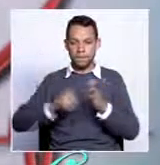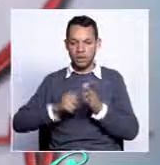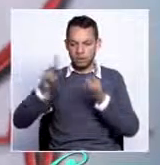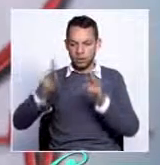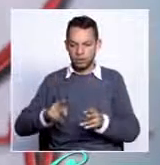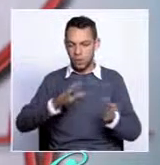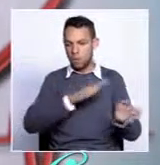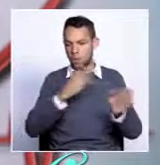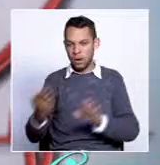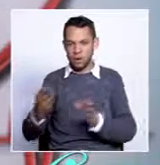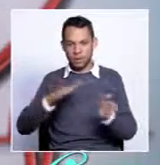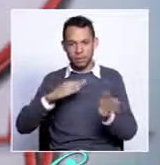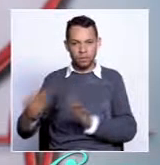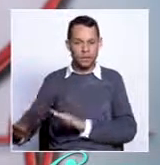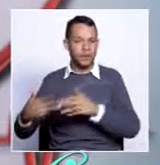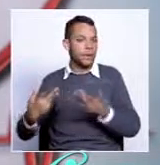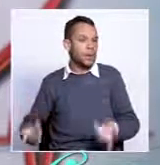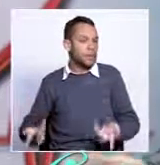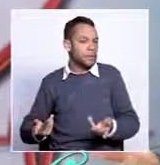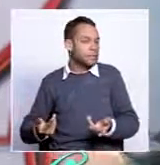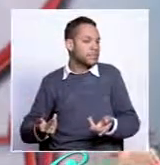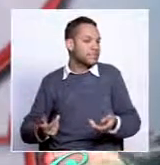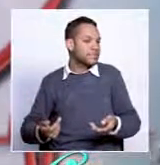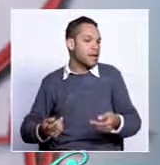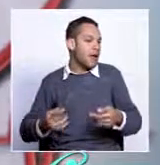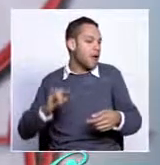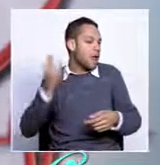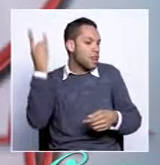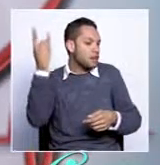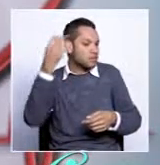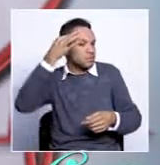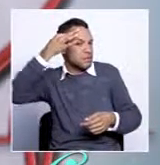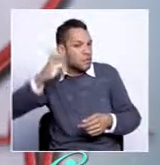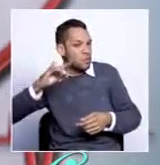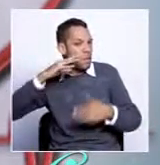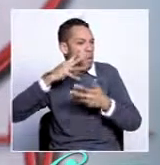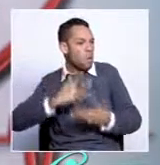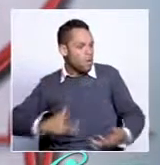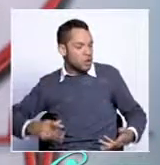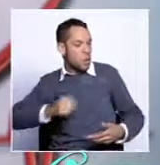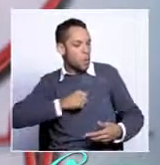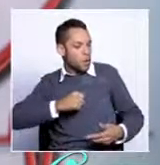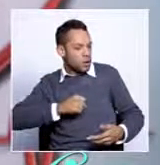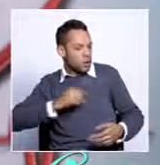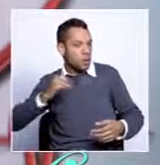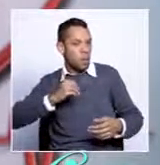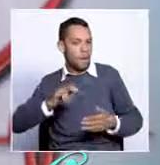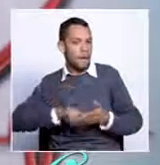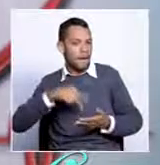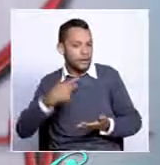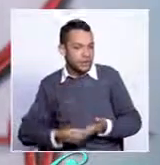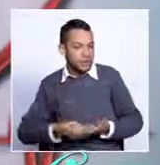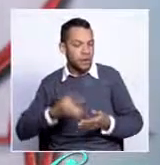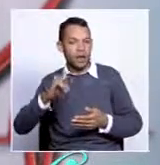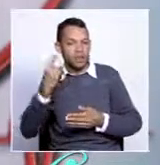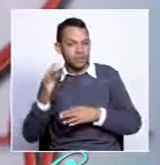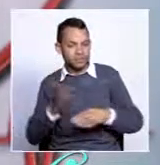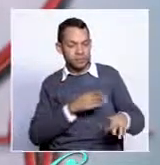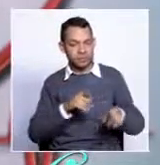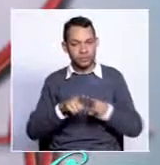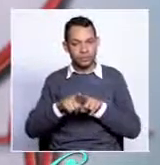cualquier momento por cualquier circunstancia como yo le puedo yo recuerdo una vez que mi hermano